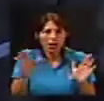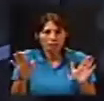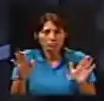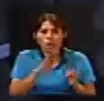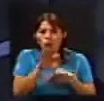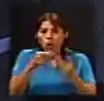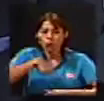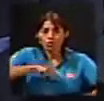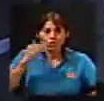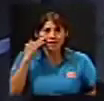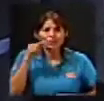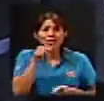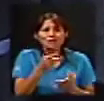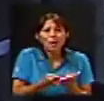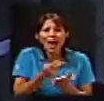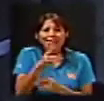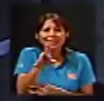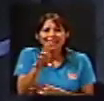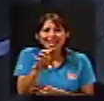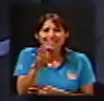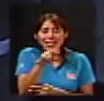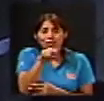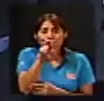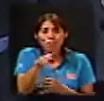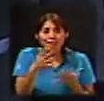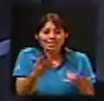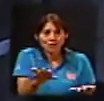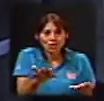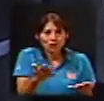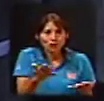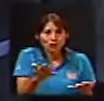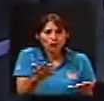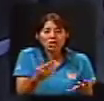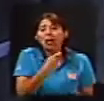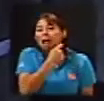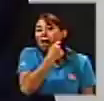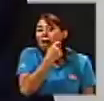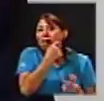una Gillette vale 700 pesos y ni cortan ya.